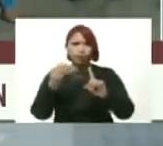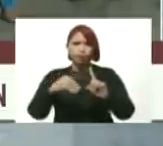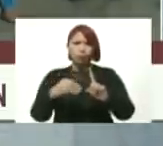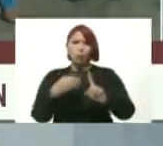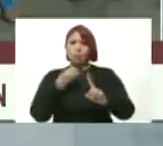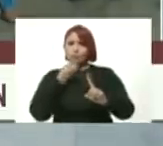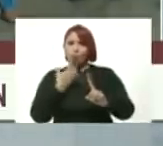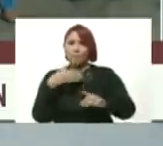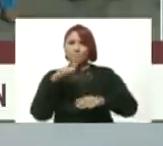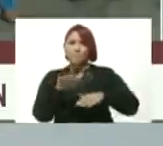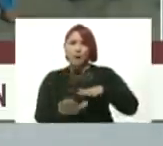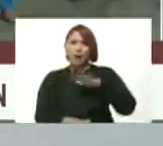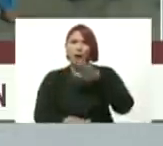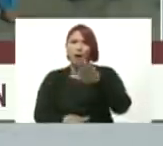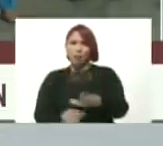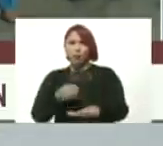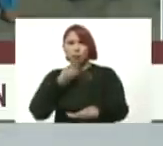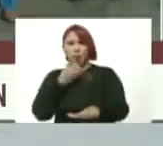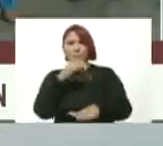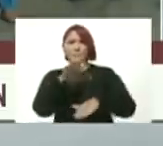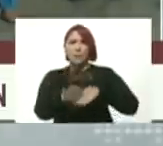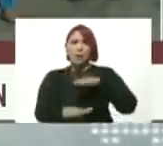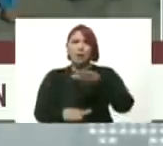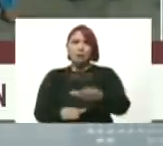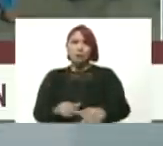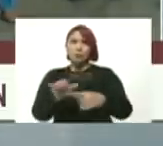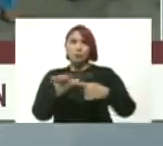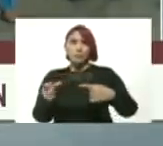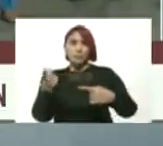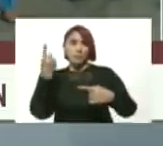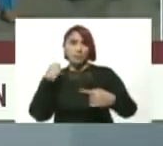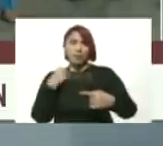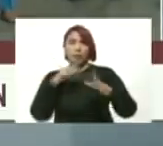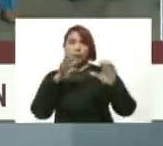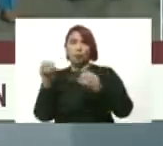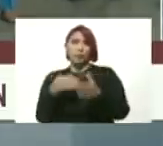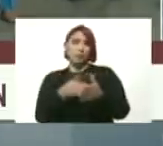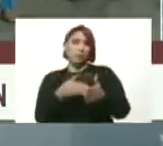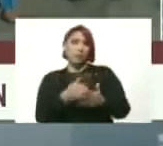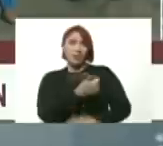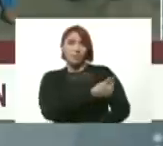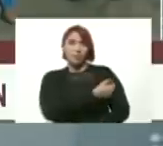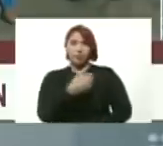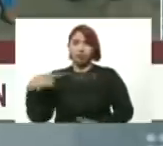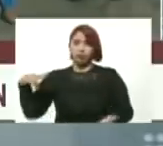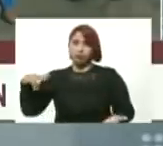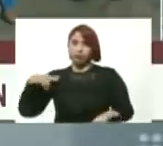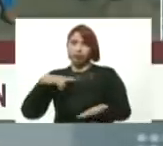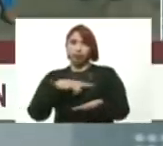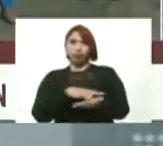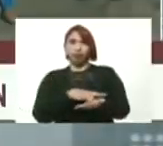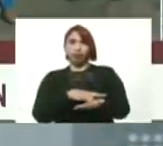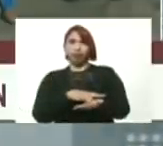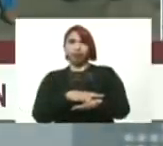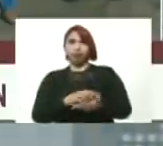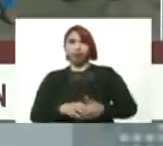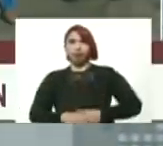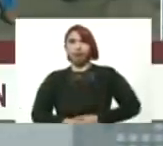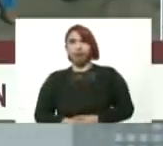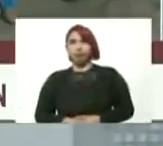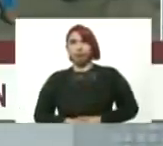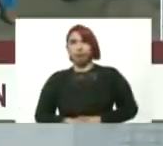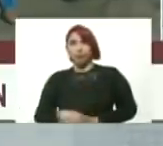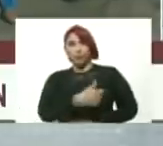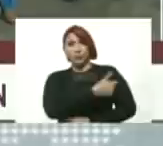paso a buen paso la semana pasada llegaron 900.000 vacunas de la vacuna hasta la